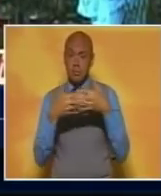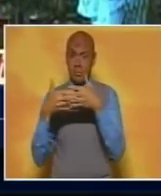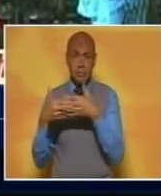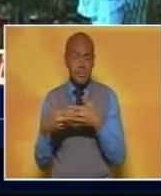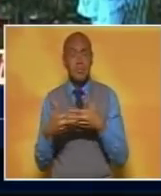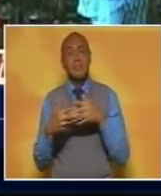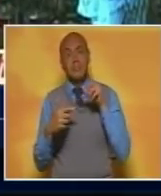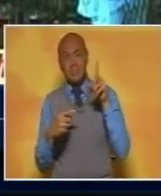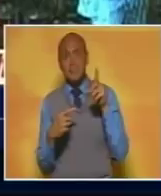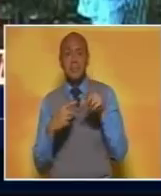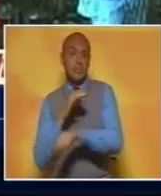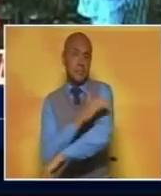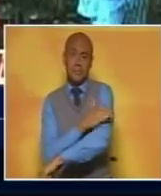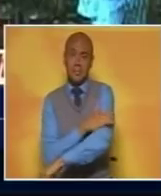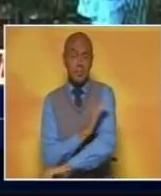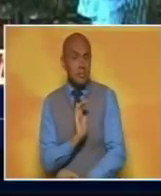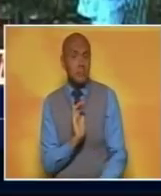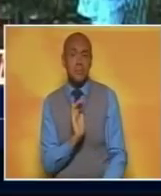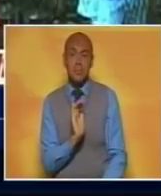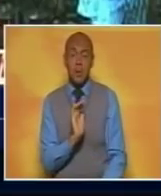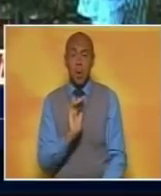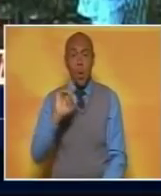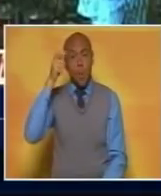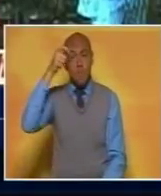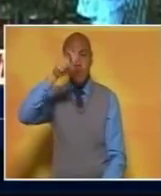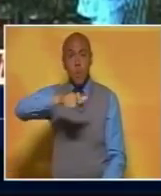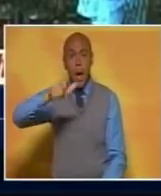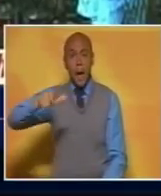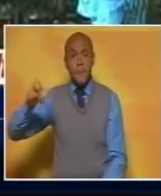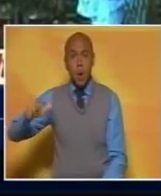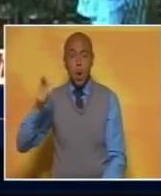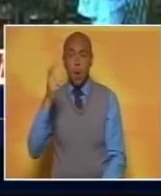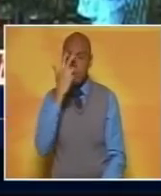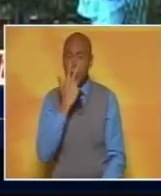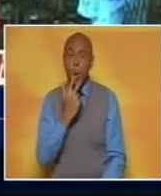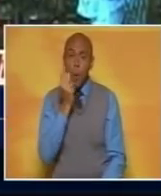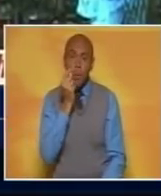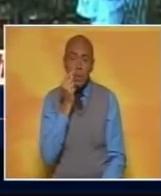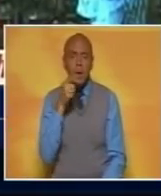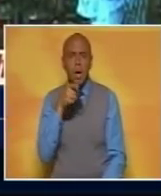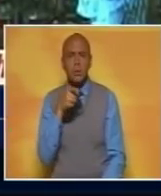culpable. Los pueblos no se la calan. Los pueblos han demostrado